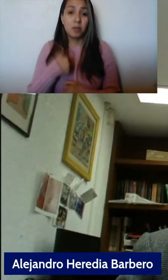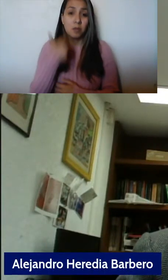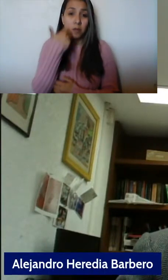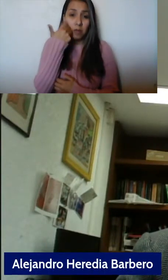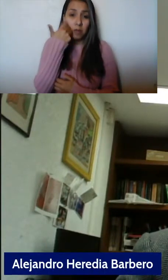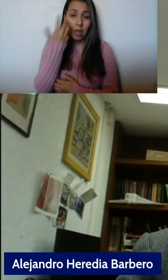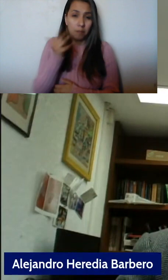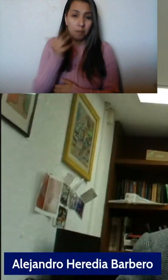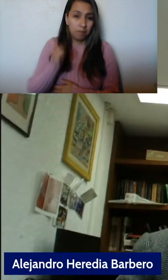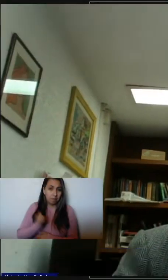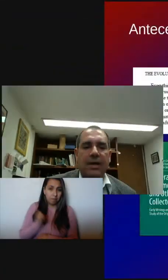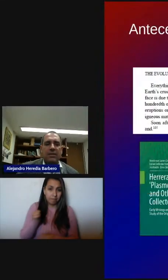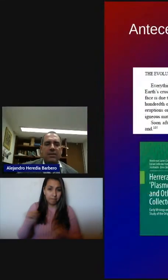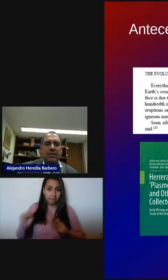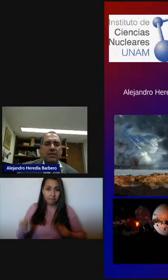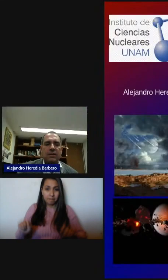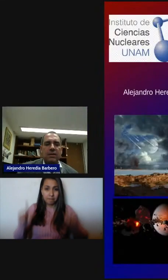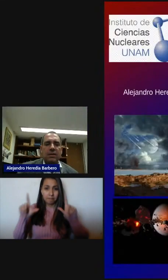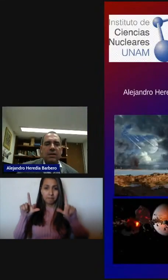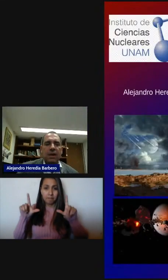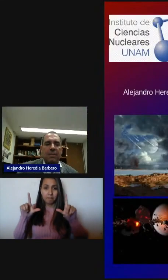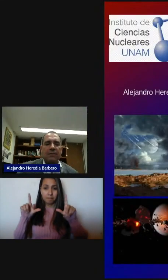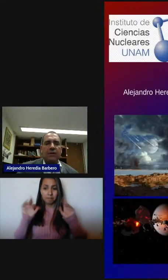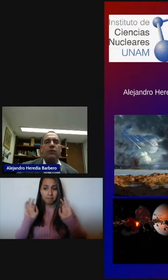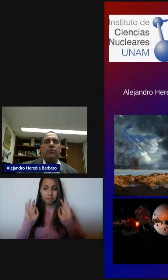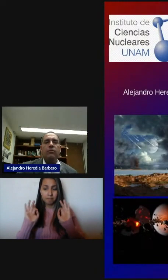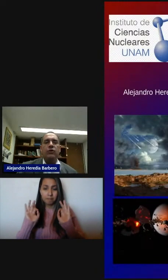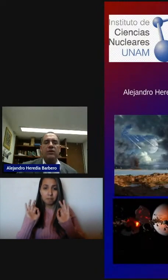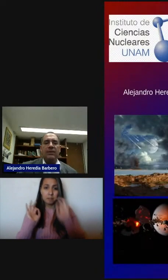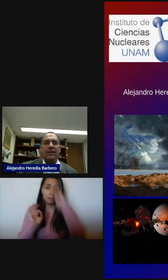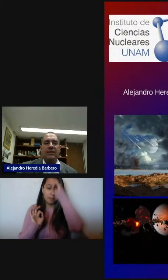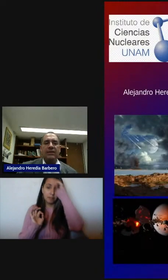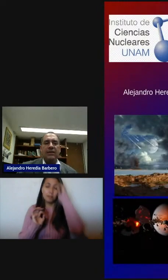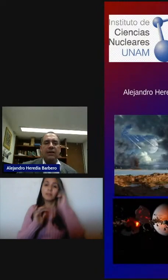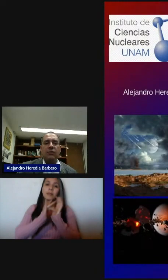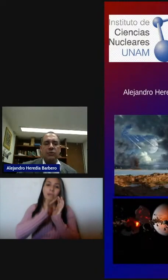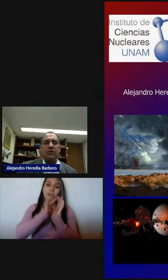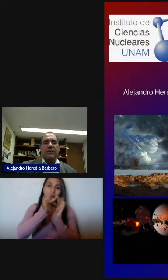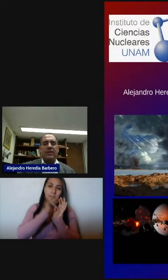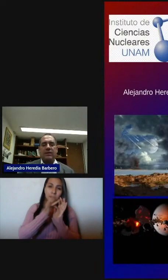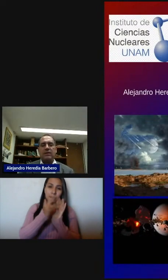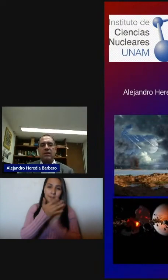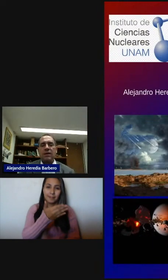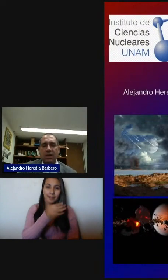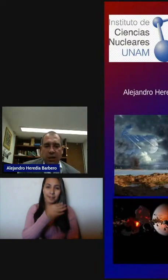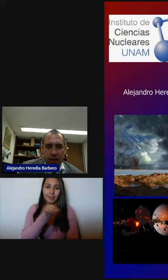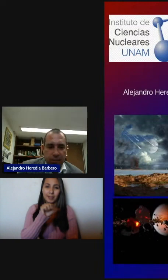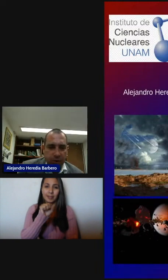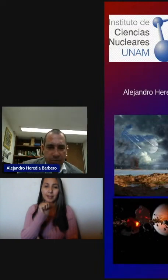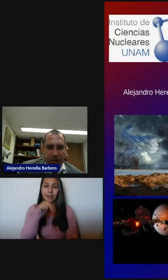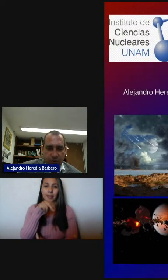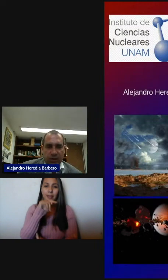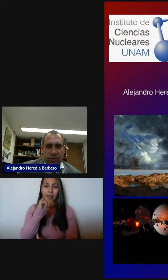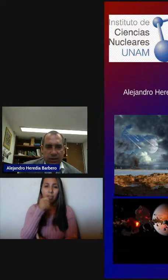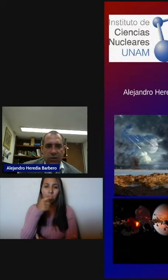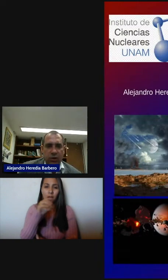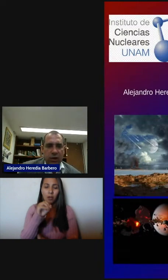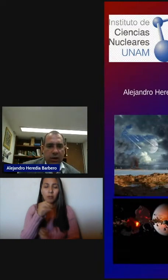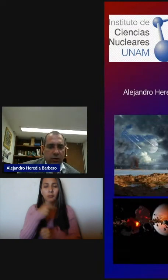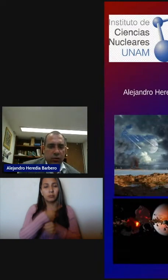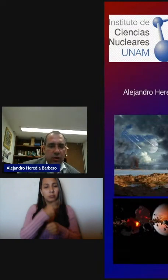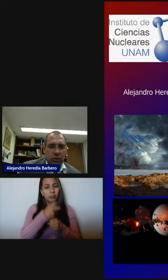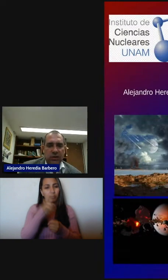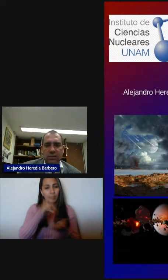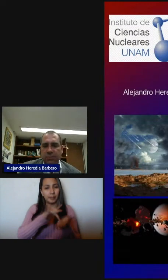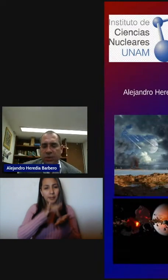quisiera pasar mis diapositivas. Perfecto. Muchísimas gracias, Santiago. Muchísimas gracias por la invitación a Santiago,